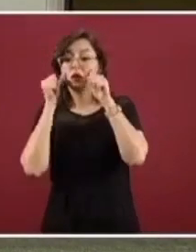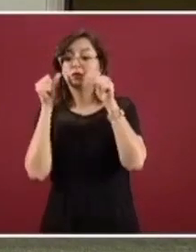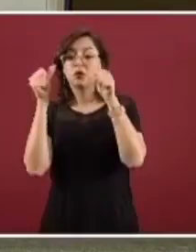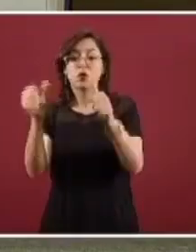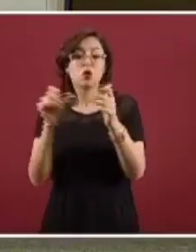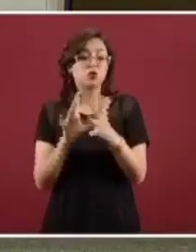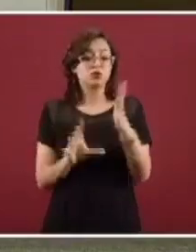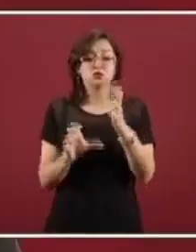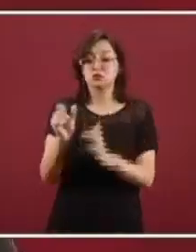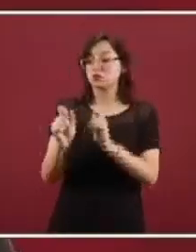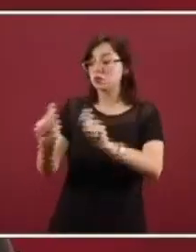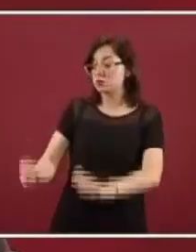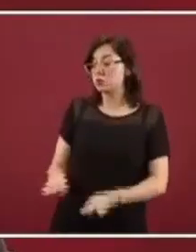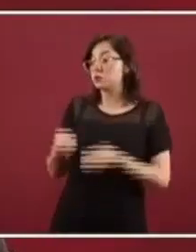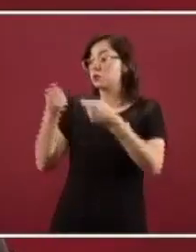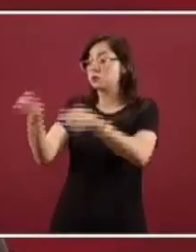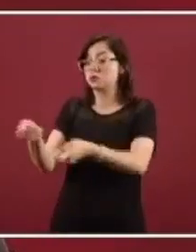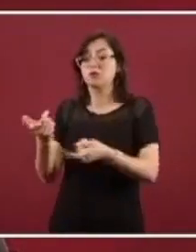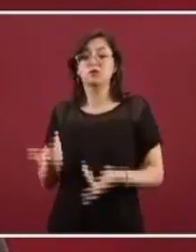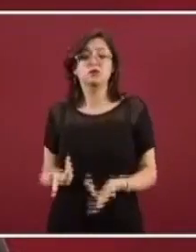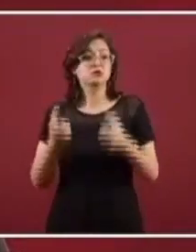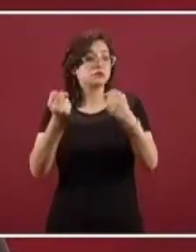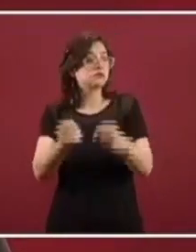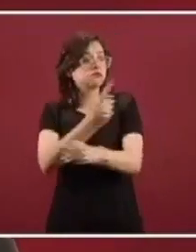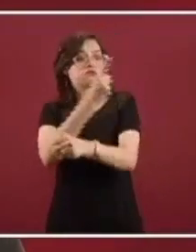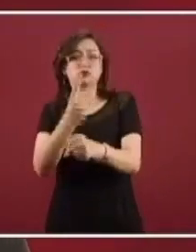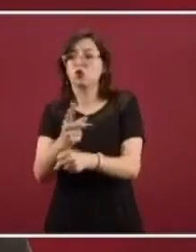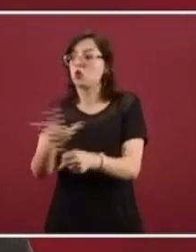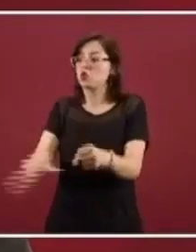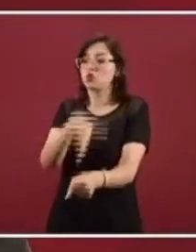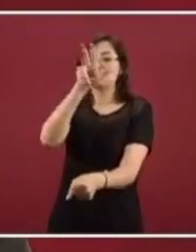y legales que tienen: resguardar las instalaciones estratégicas,